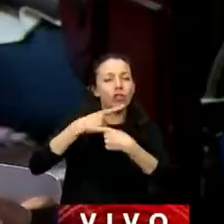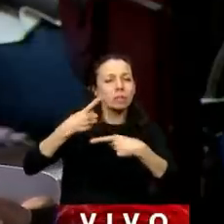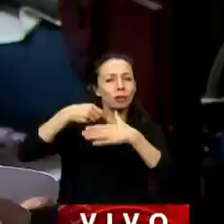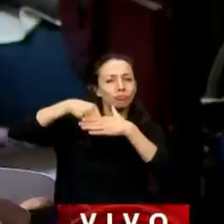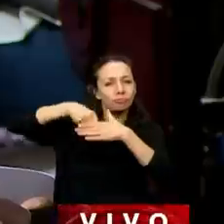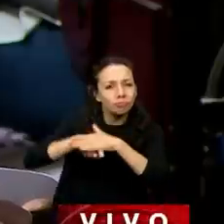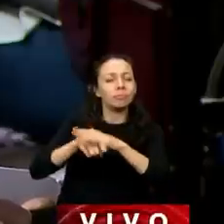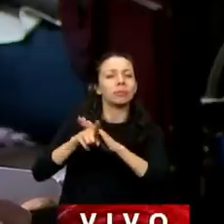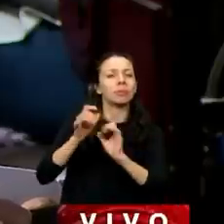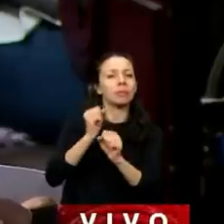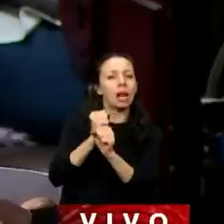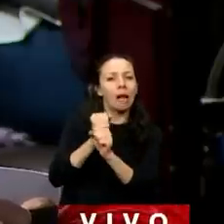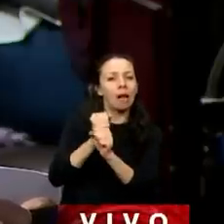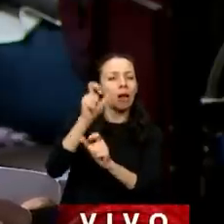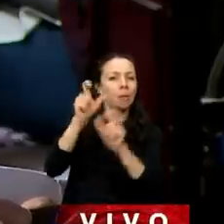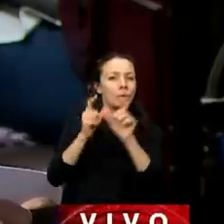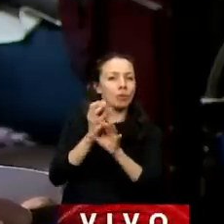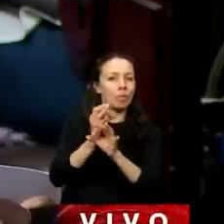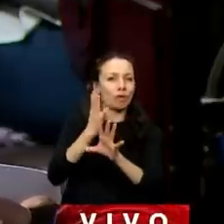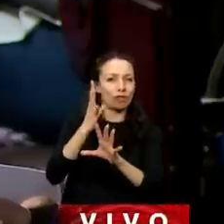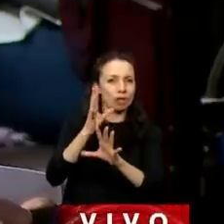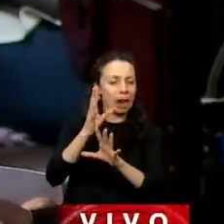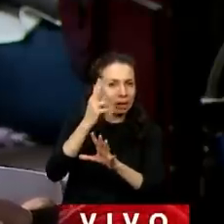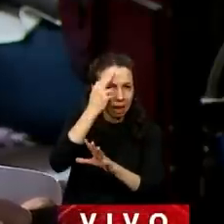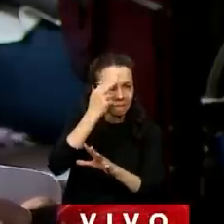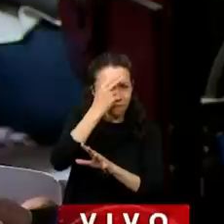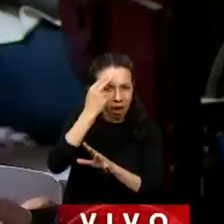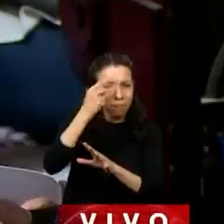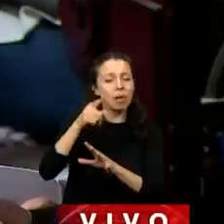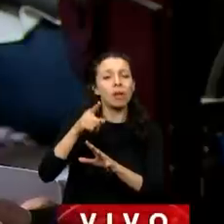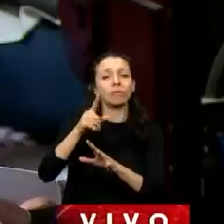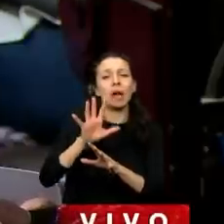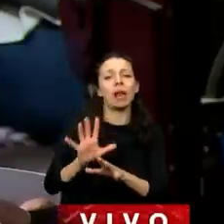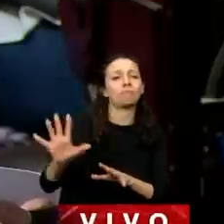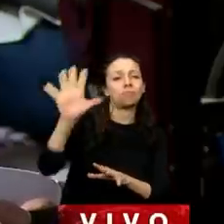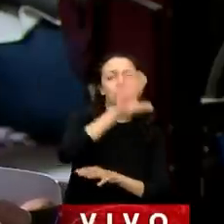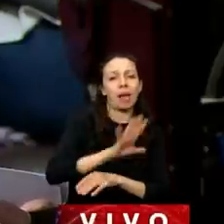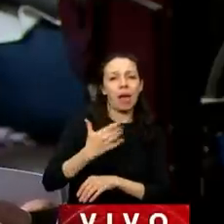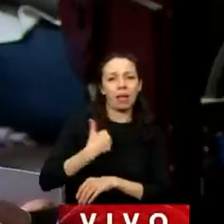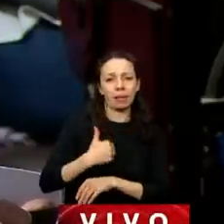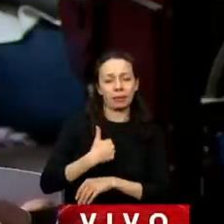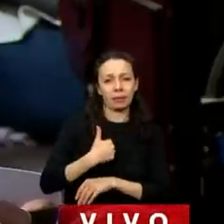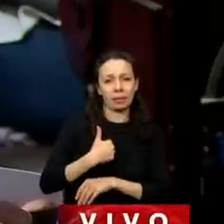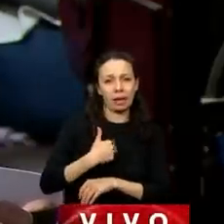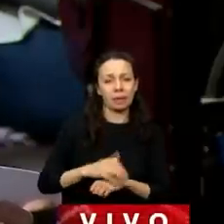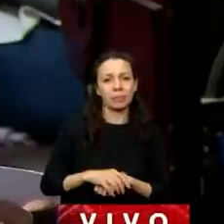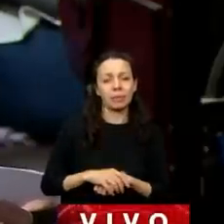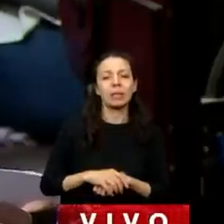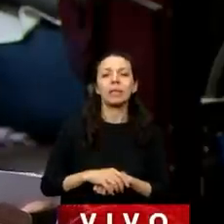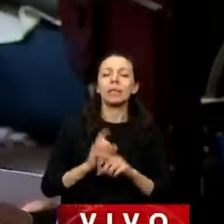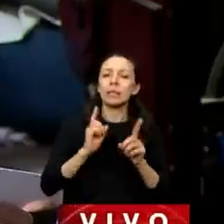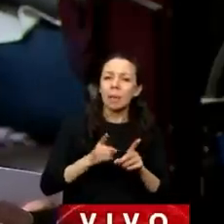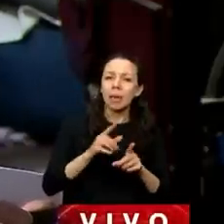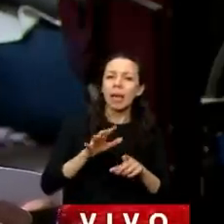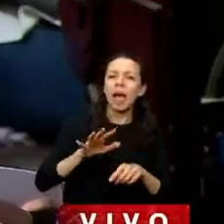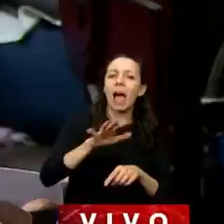conocimientos y el trabajo de los profesionales de la enfermería en todo el territorio argentino, también en las